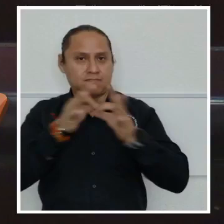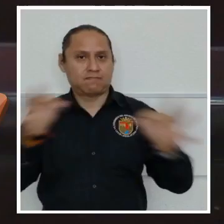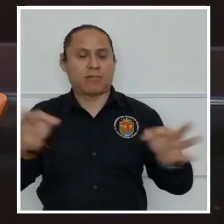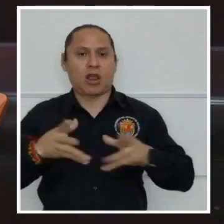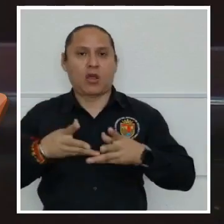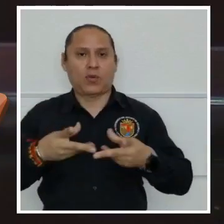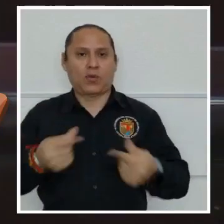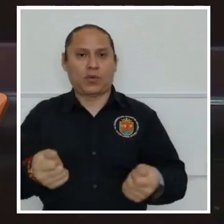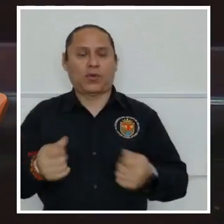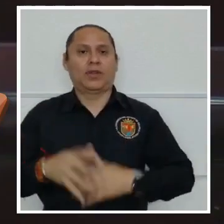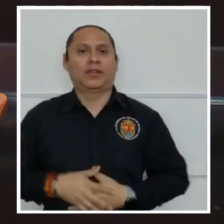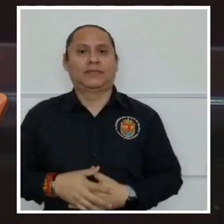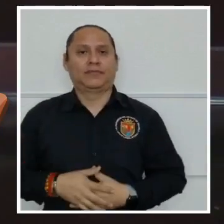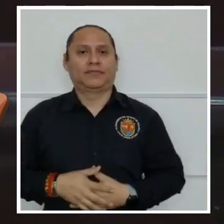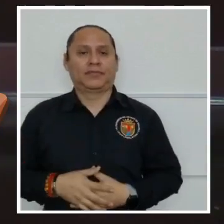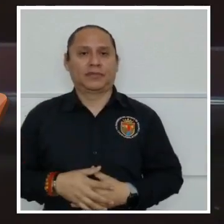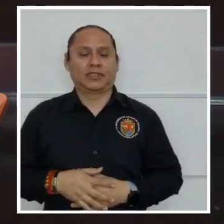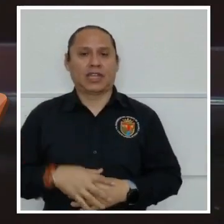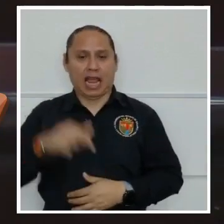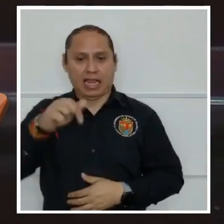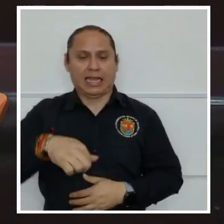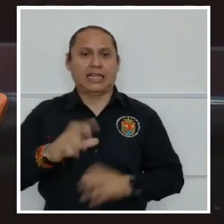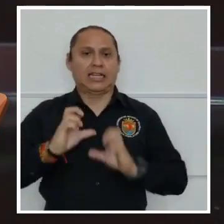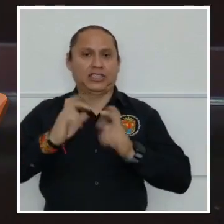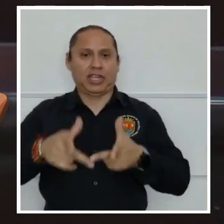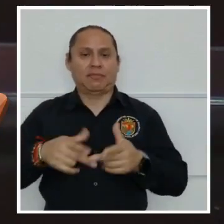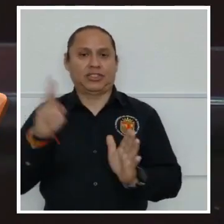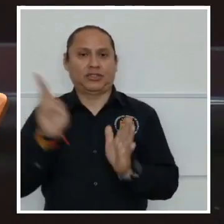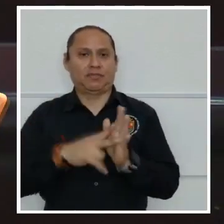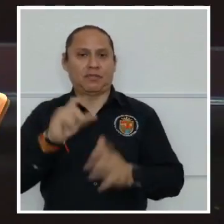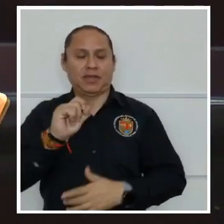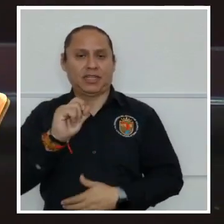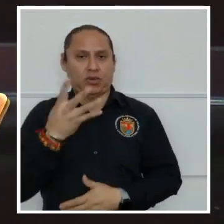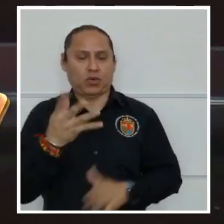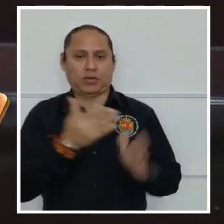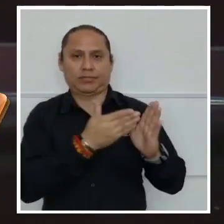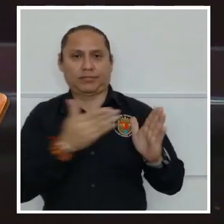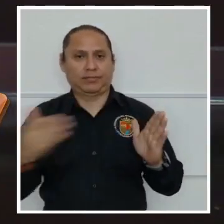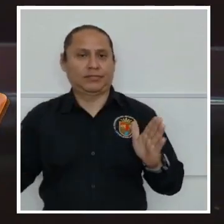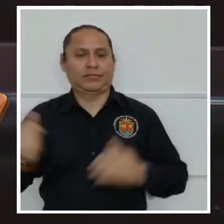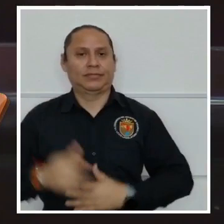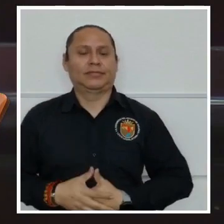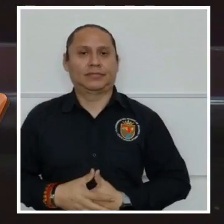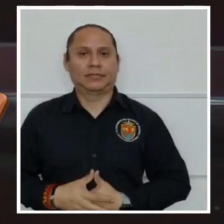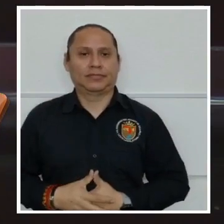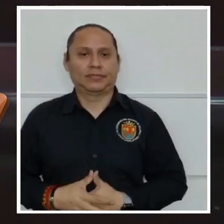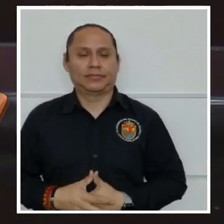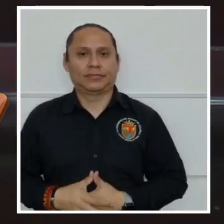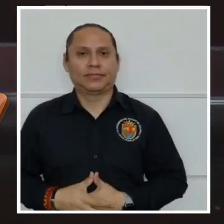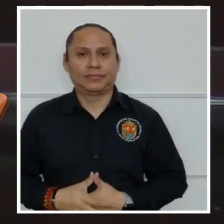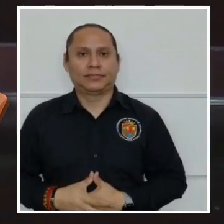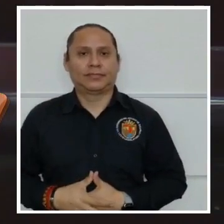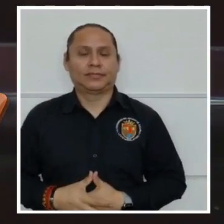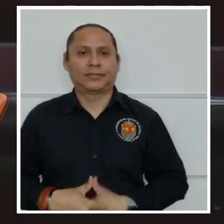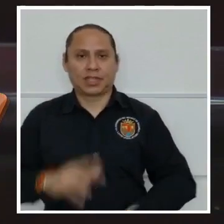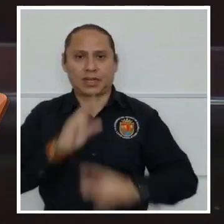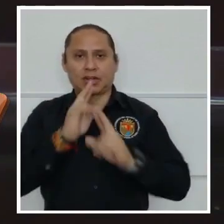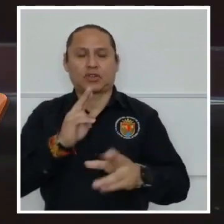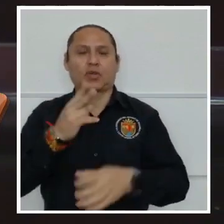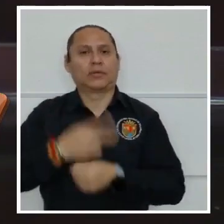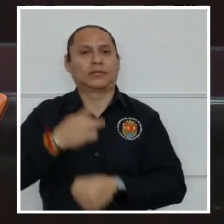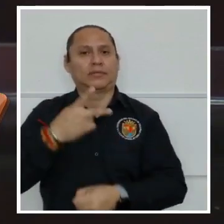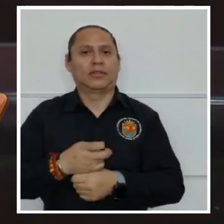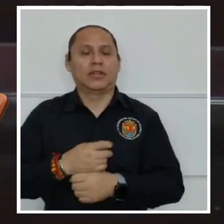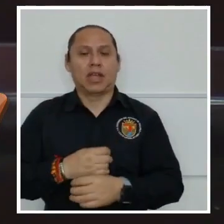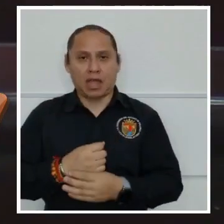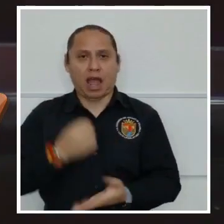el presupuesto de egresos del Estado de Chiapas para el ejercicio fiscal 2024. Resolutivo